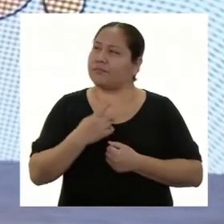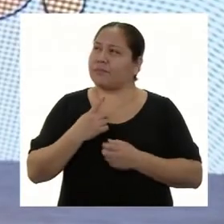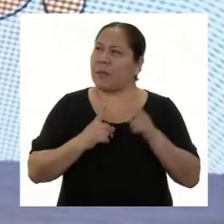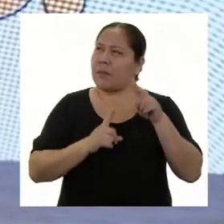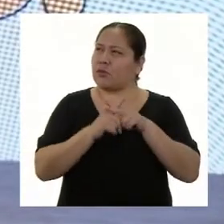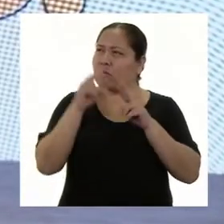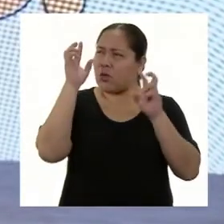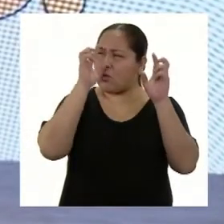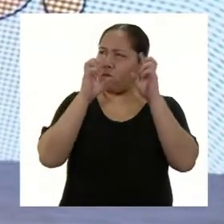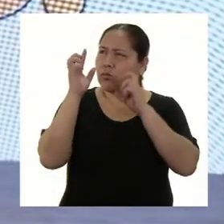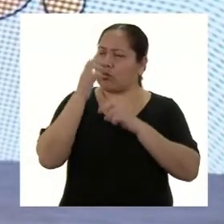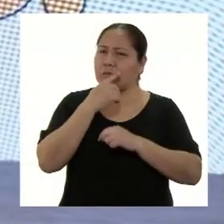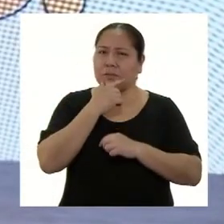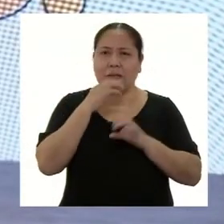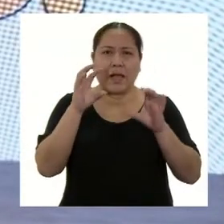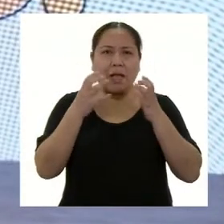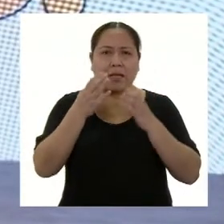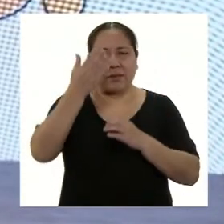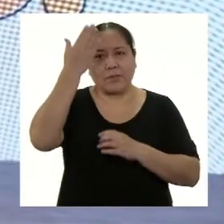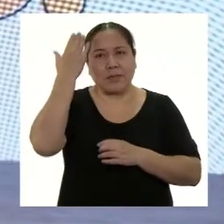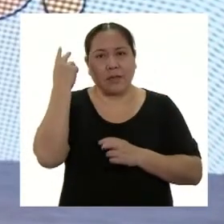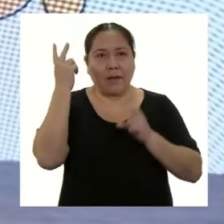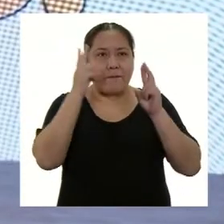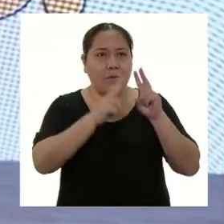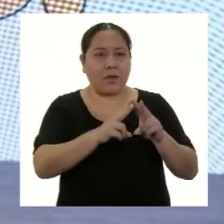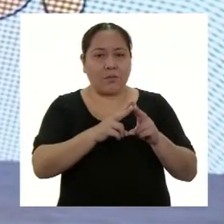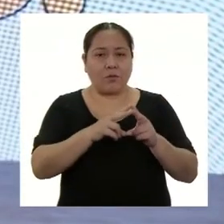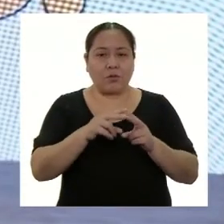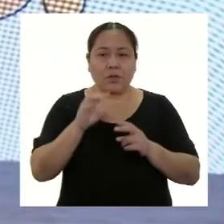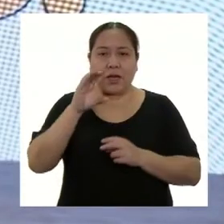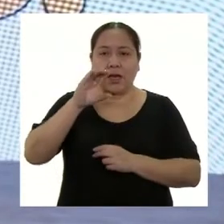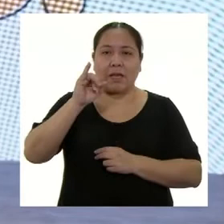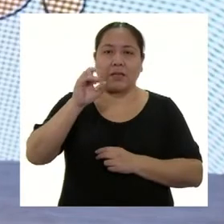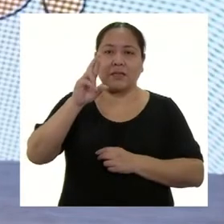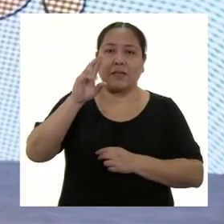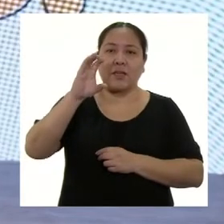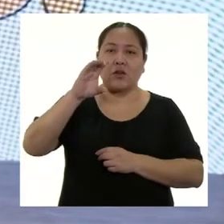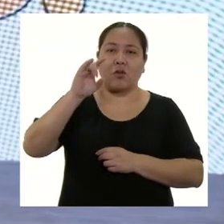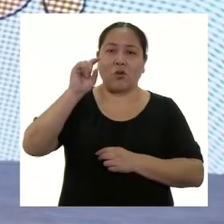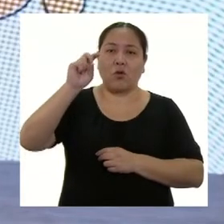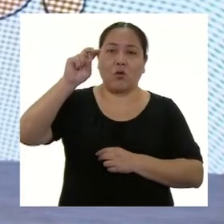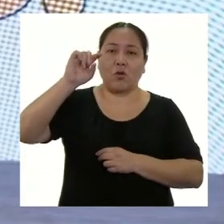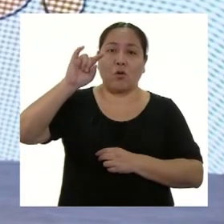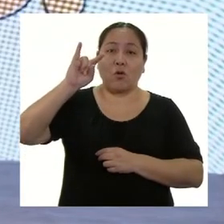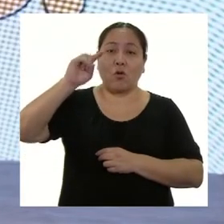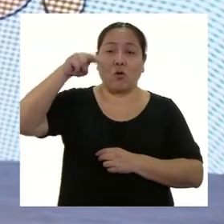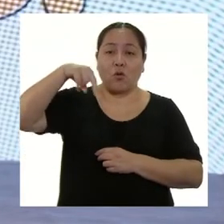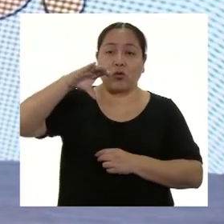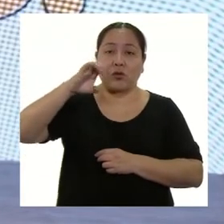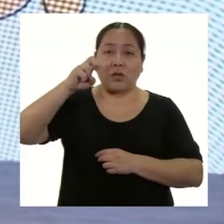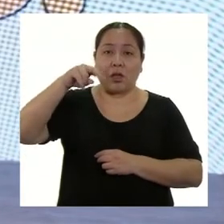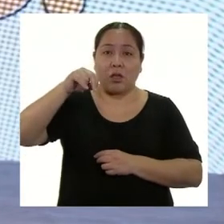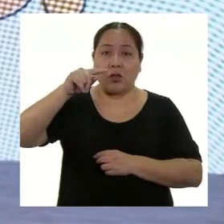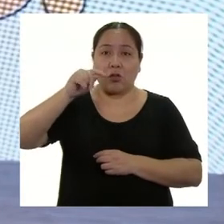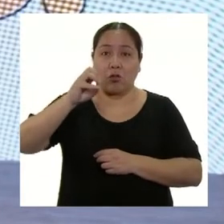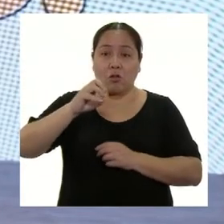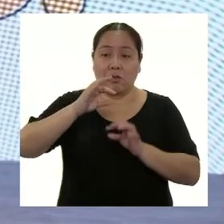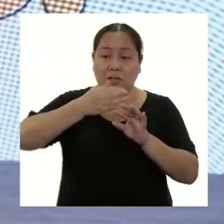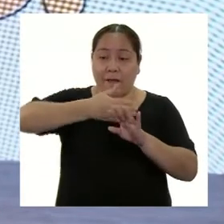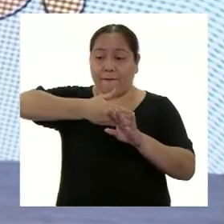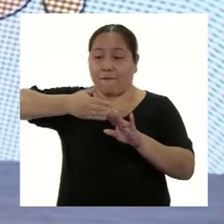duda, profesor. La clase pasada vimos que el circuncentro estaba fuera del triángulo y ahora hemos visto que está